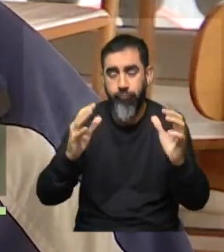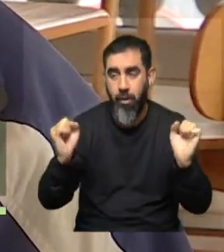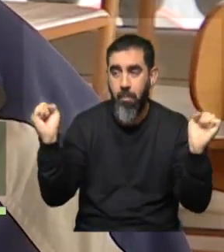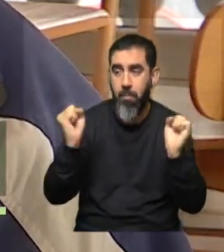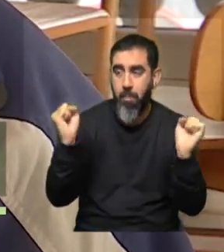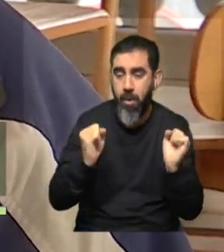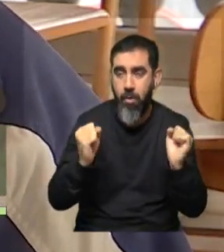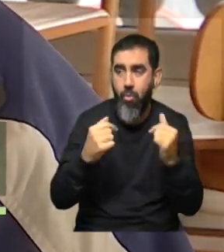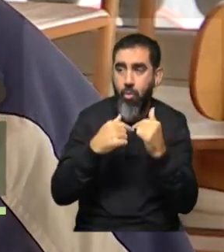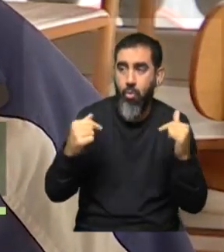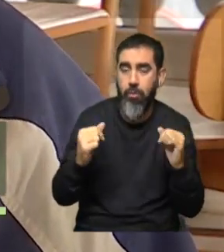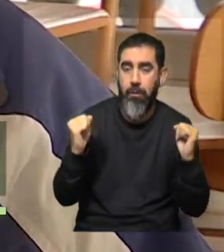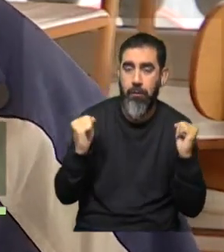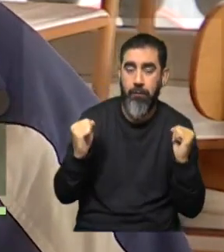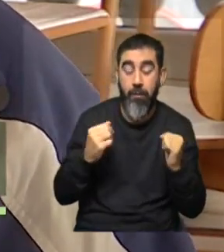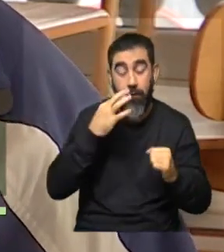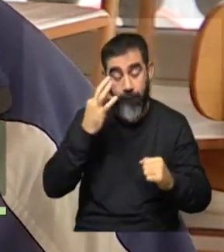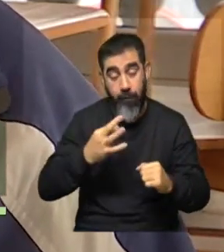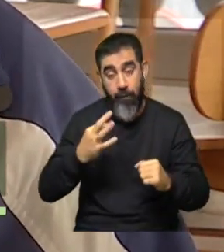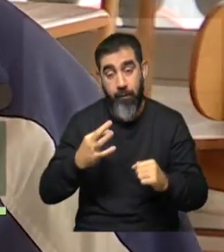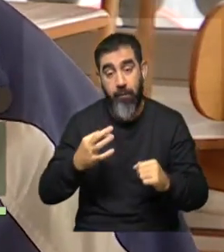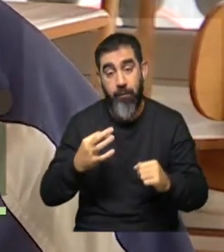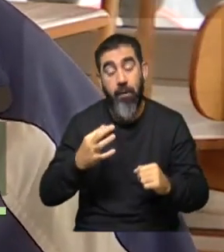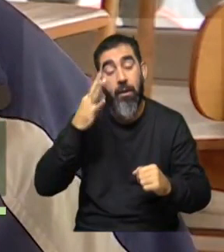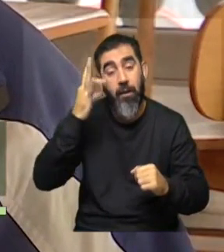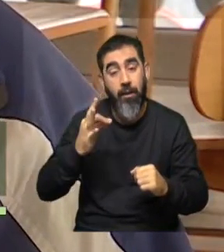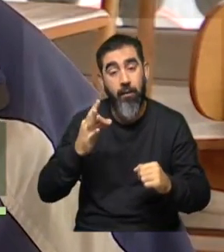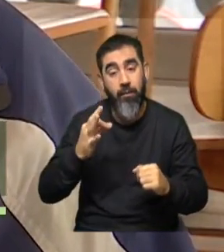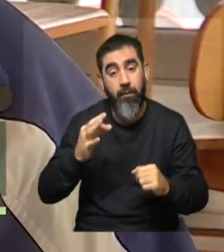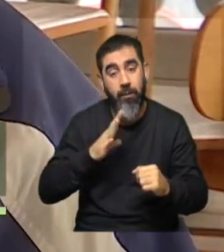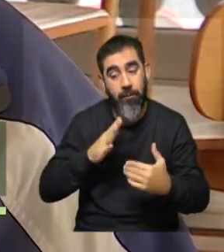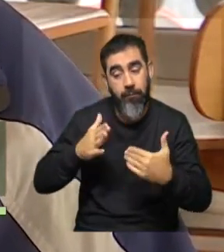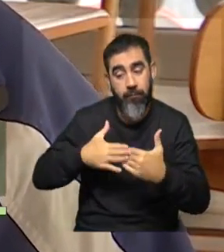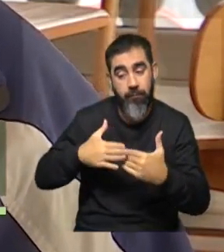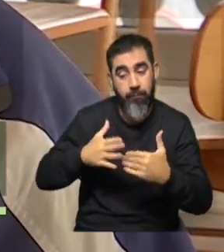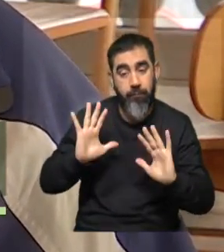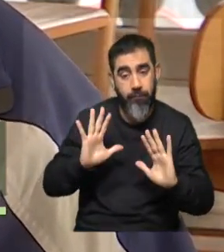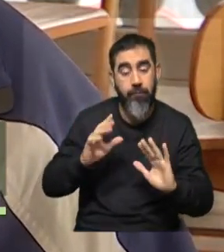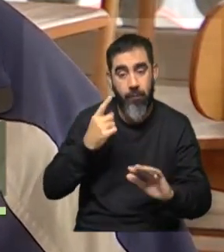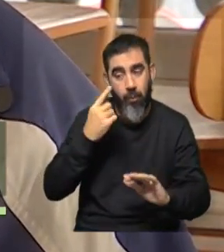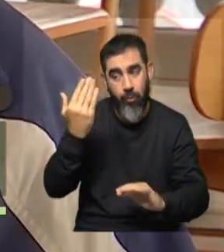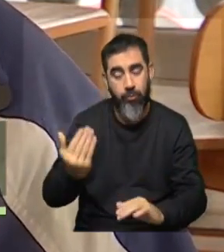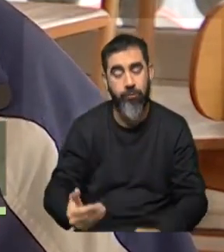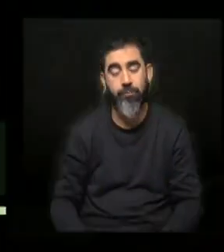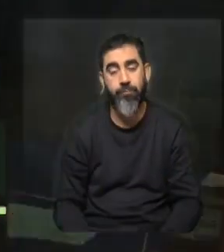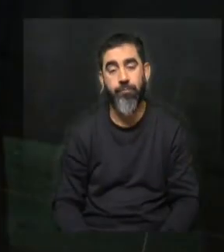miedos nuestros terrores la verdad que no sé creo que nos queda muy cerca Quiroga como para evitarlo